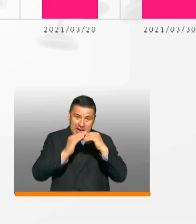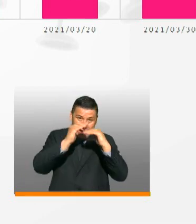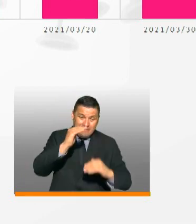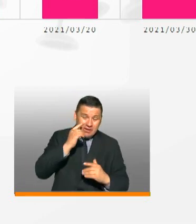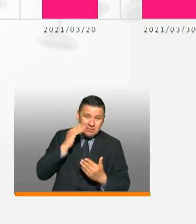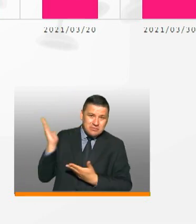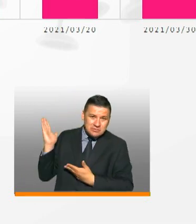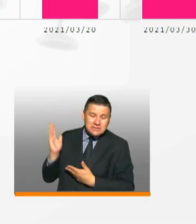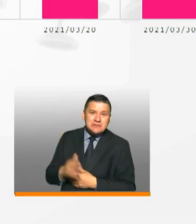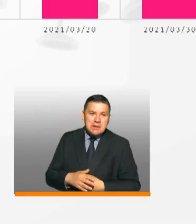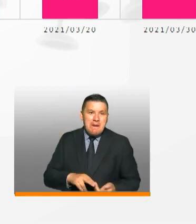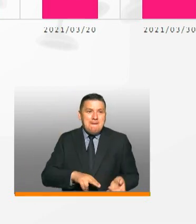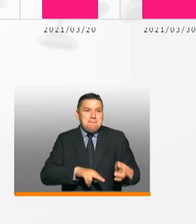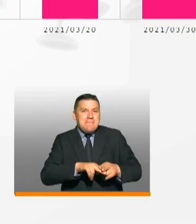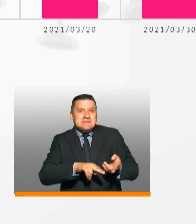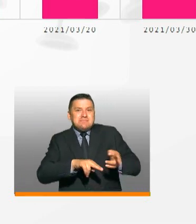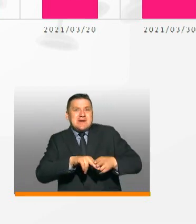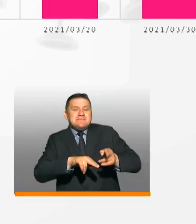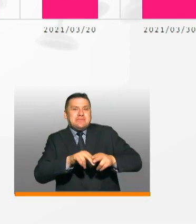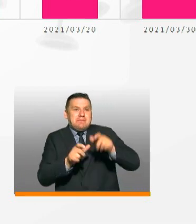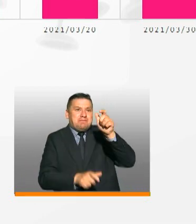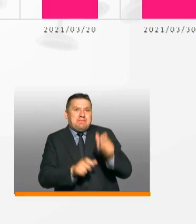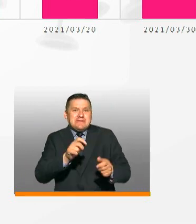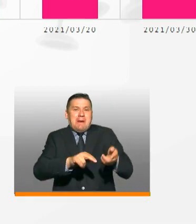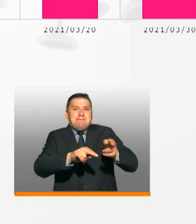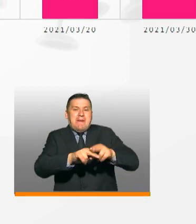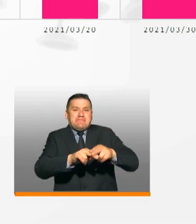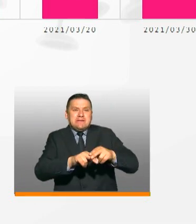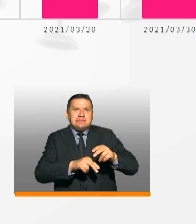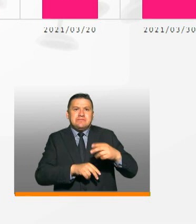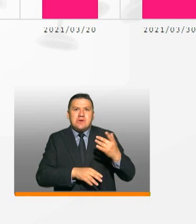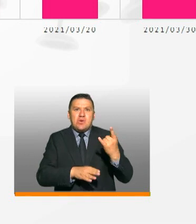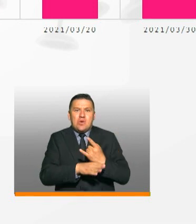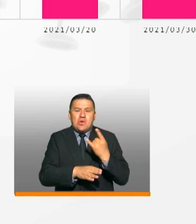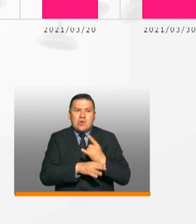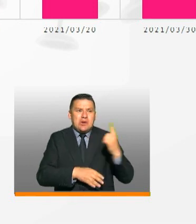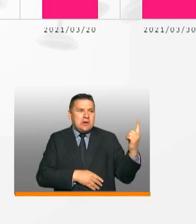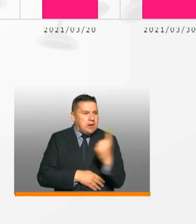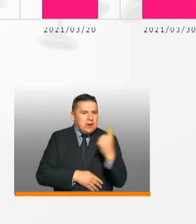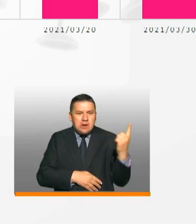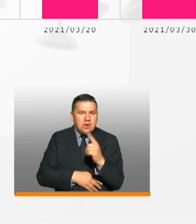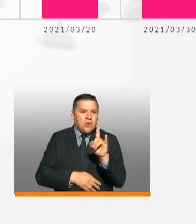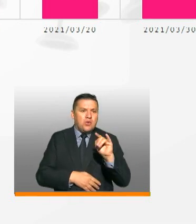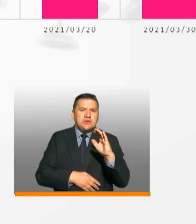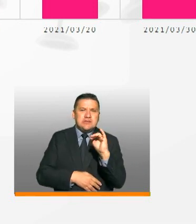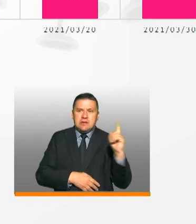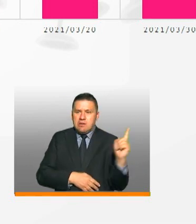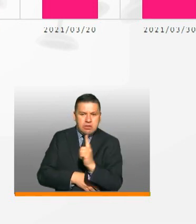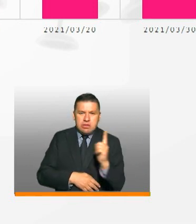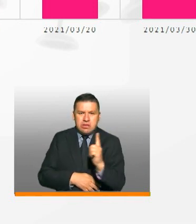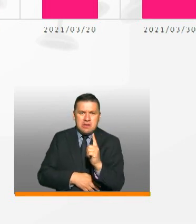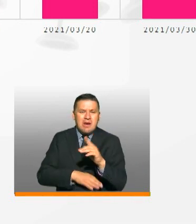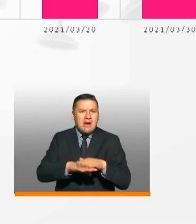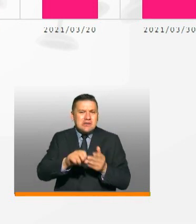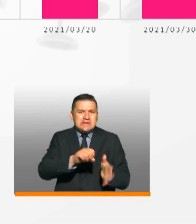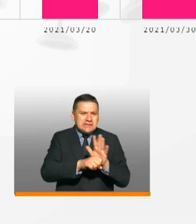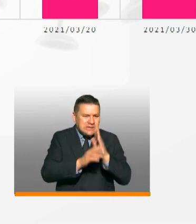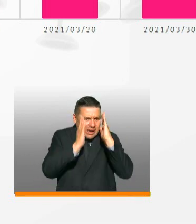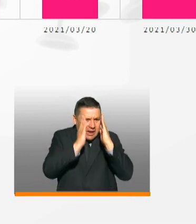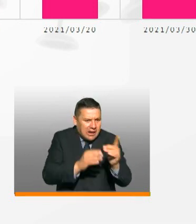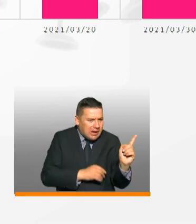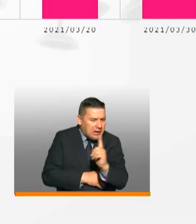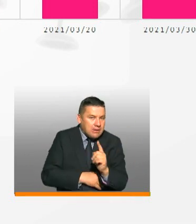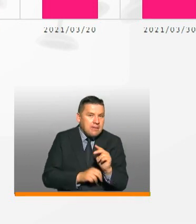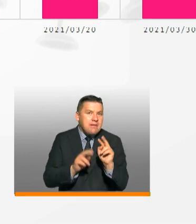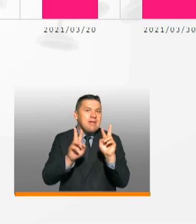observan cómo ha venido incrementando la cantidad de personas que vienen usando las unidades de cuidado intensivo para COVID. O sea, venimos con